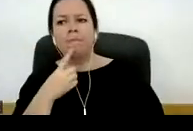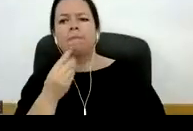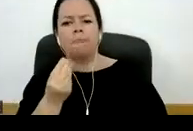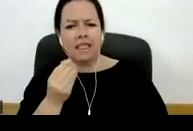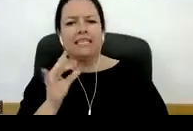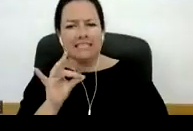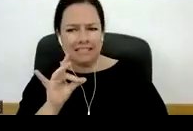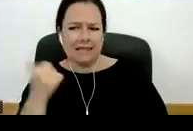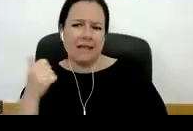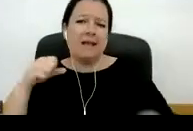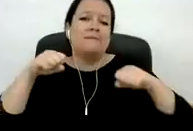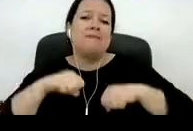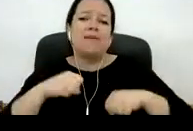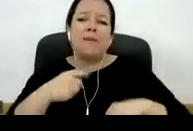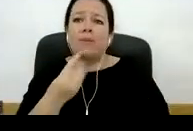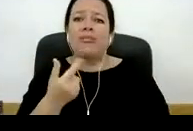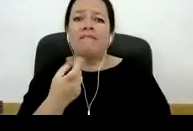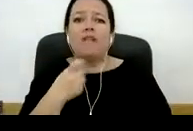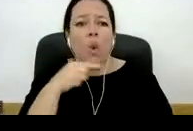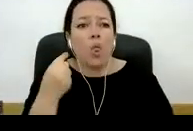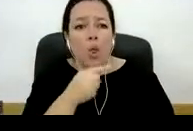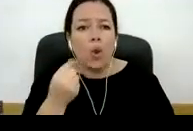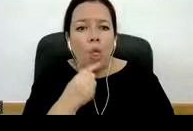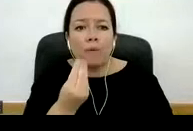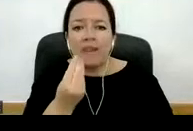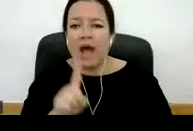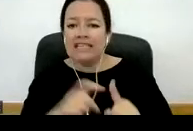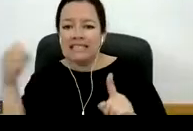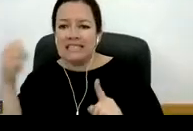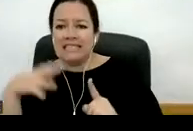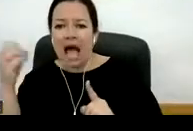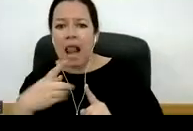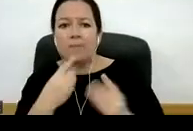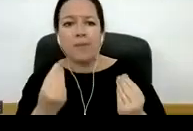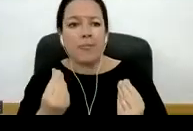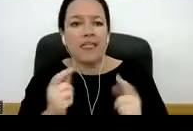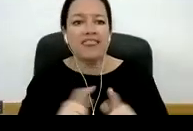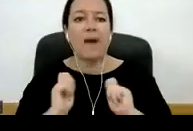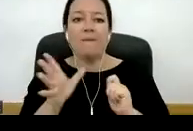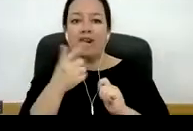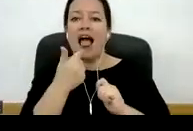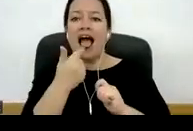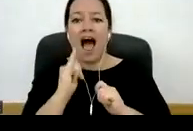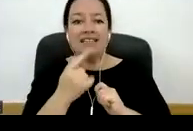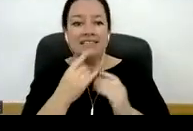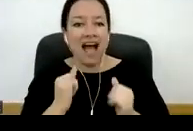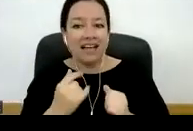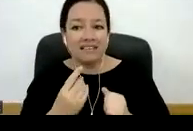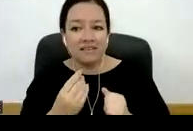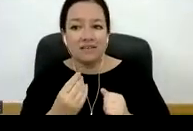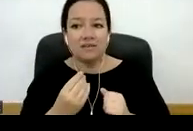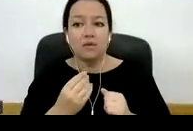nuestros abuelillos, como son las únicas que notan, les va a apetecer más comer comidas saladas o comer